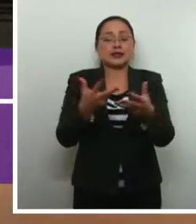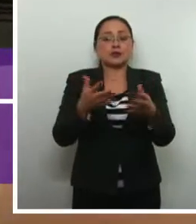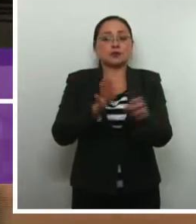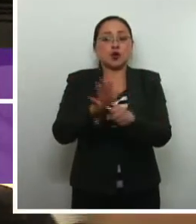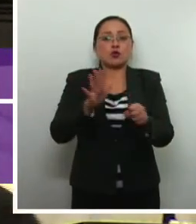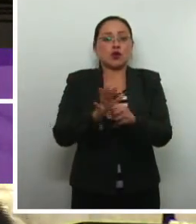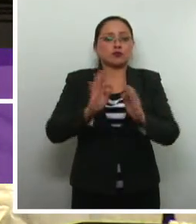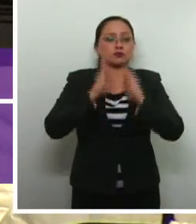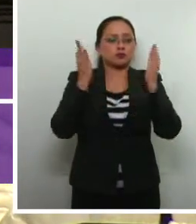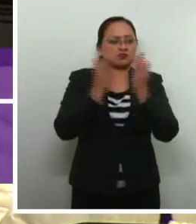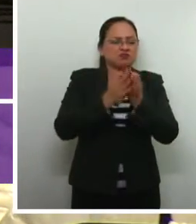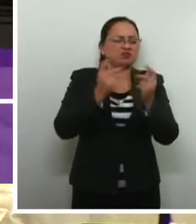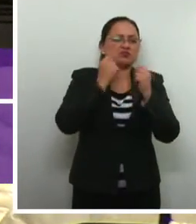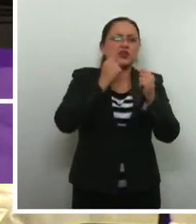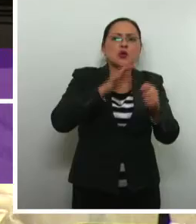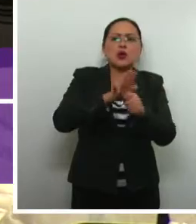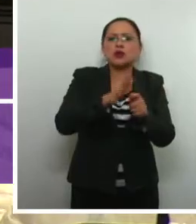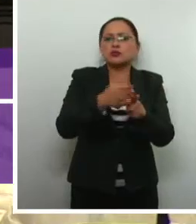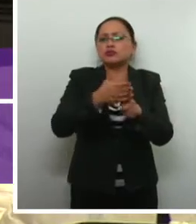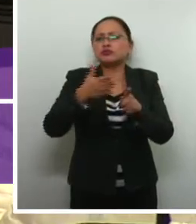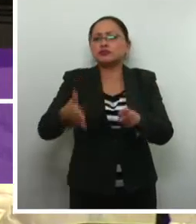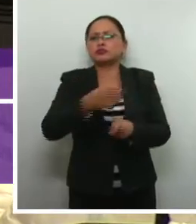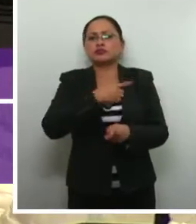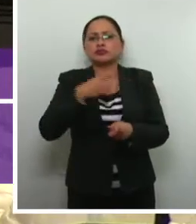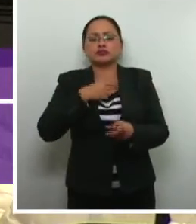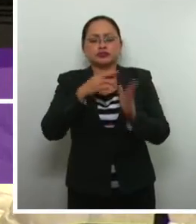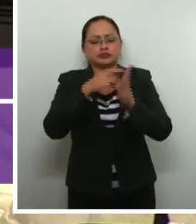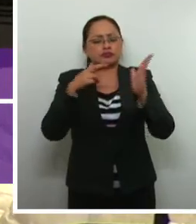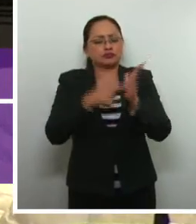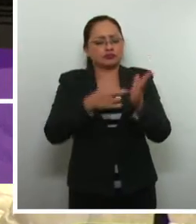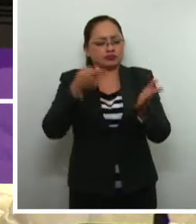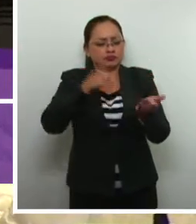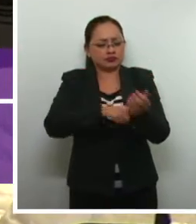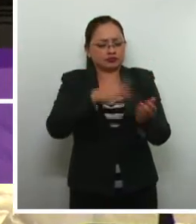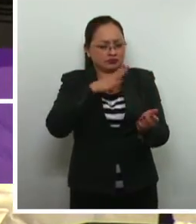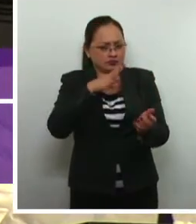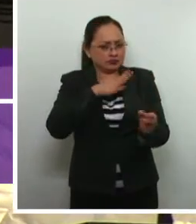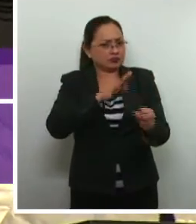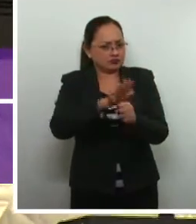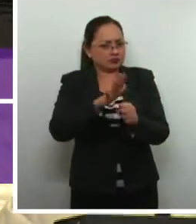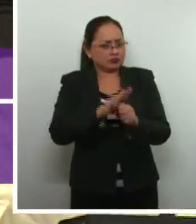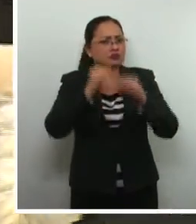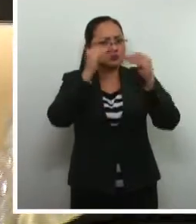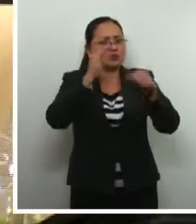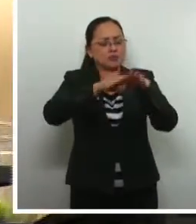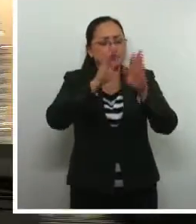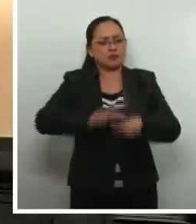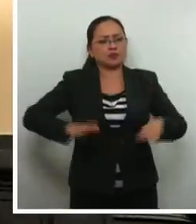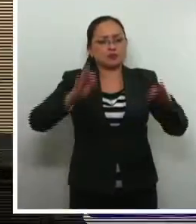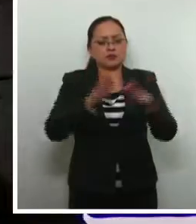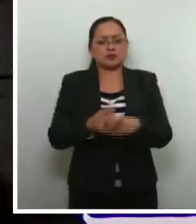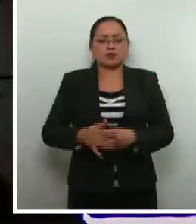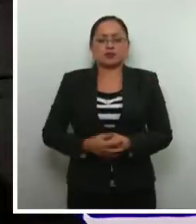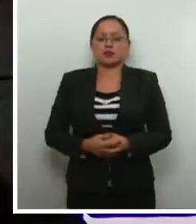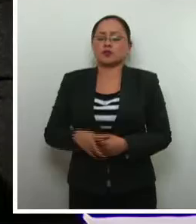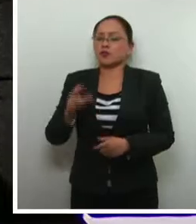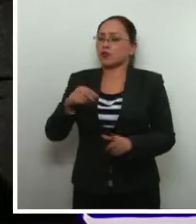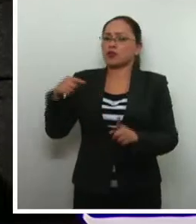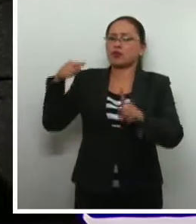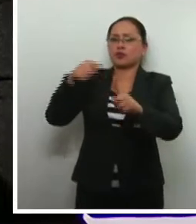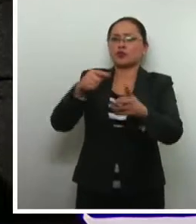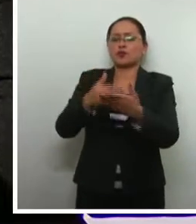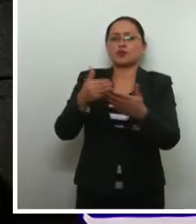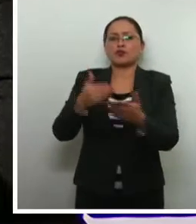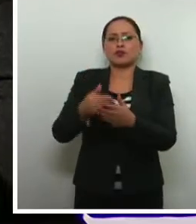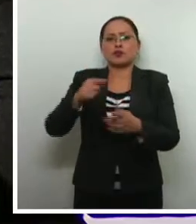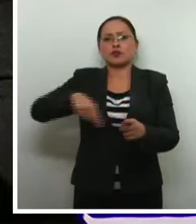independientemente de ese acuerdo, aún vamos a tener el reglamento encima de ese acuerdo, ¿no? Nada más para aclararlo. No es el propósito del